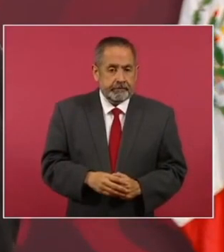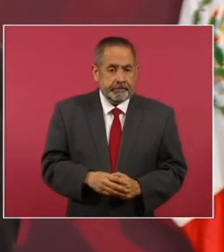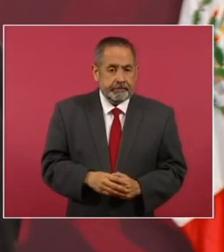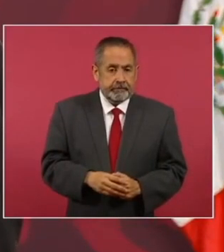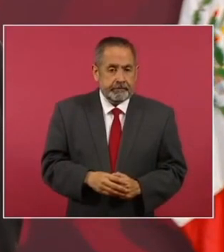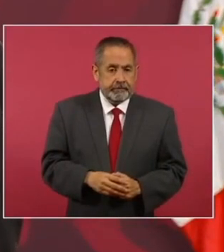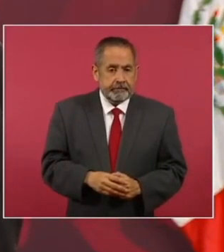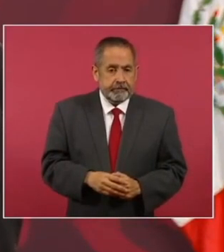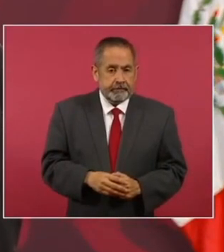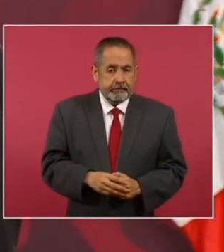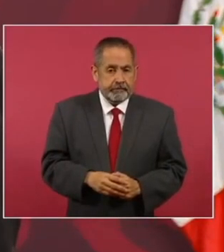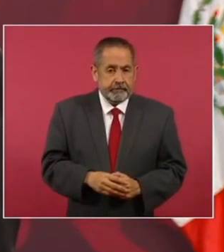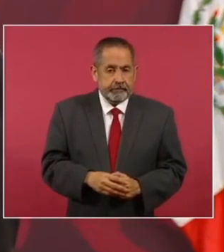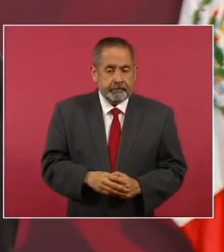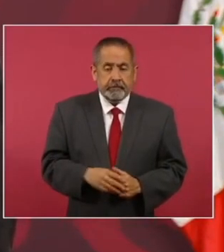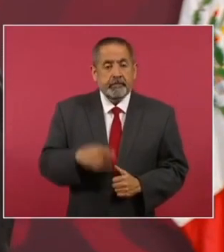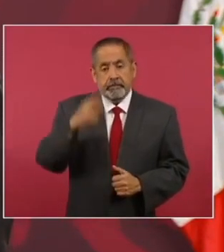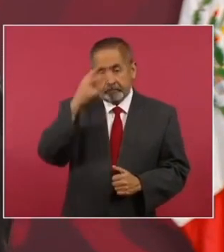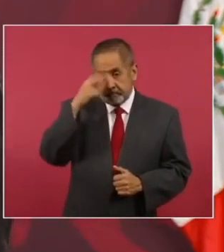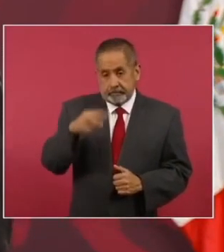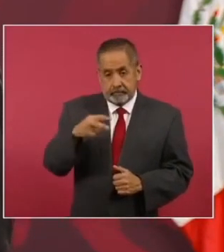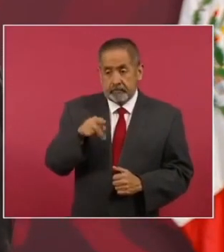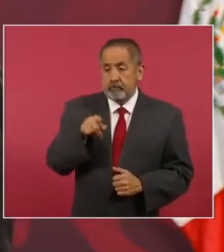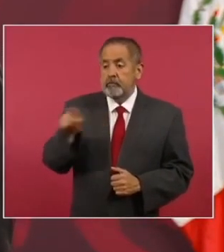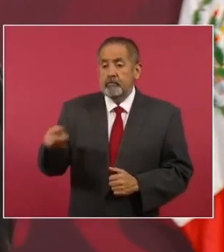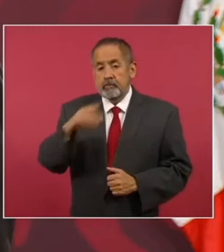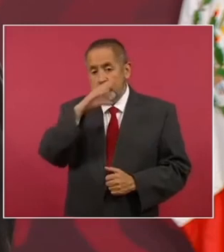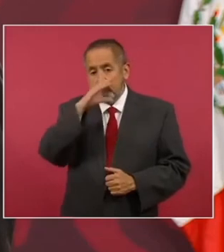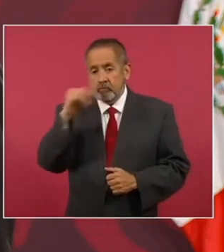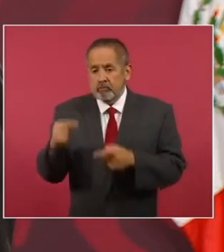no rompió relaciones con Cuba